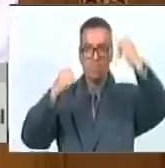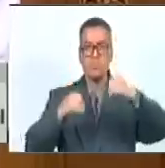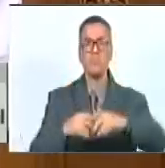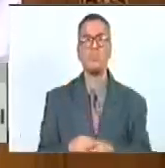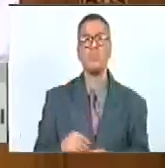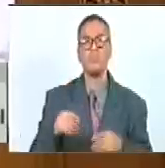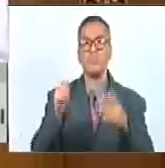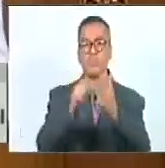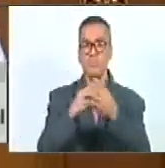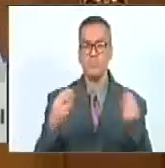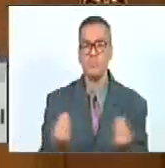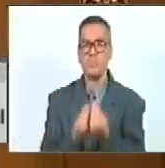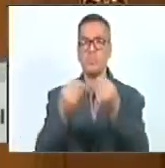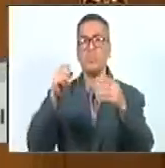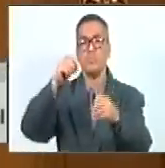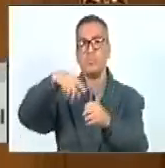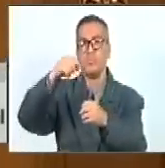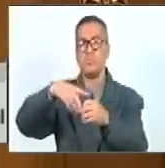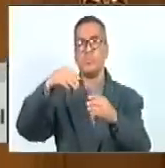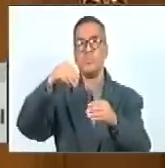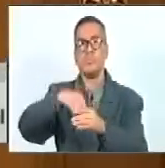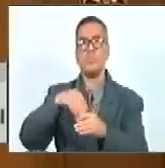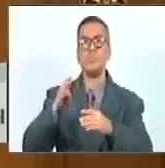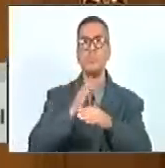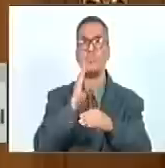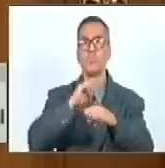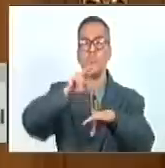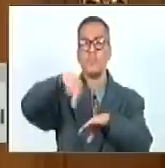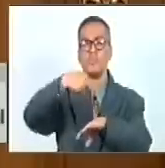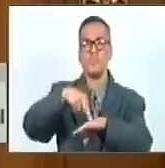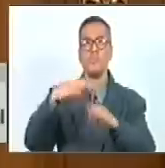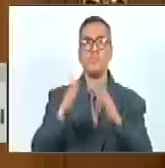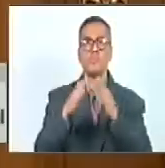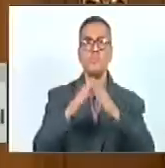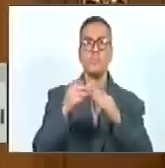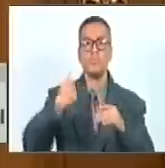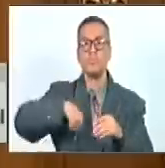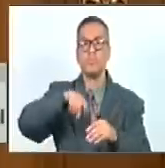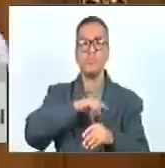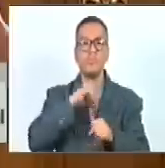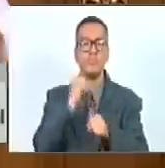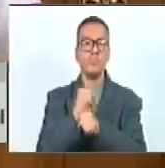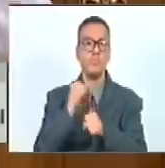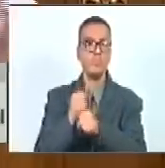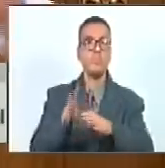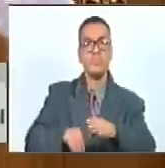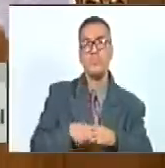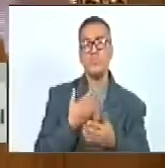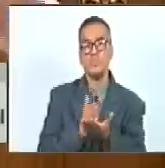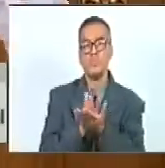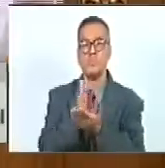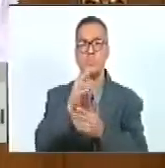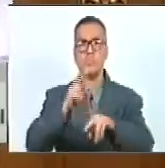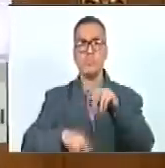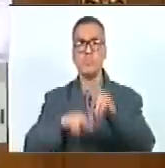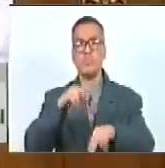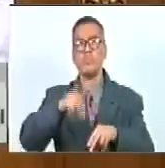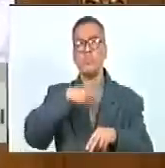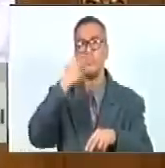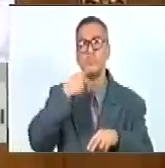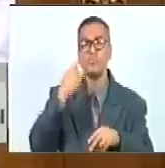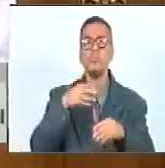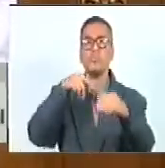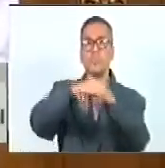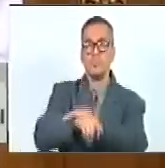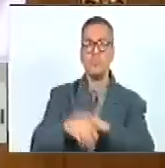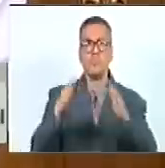que junto con las cajas de ahorro y el Banco Nacional de la Vivienda, nuestra clase trabajadora pueda seguir generando políticas para el